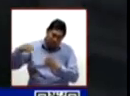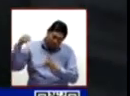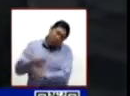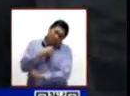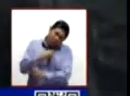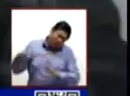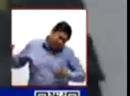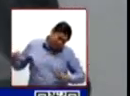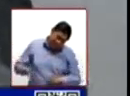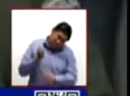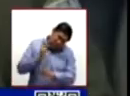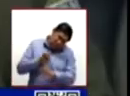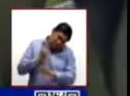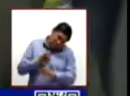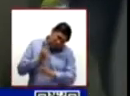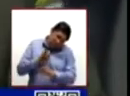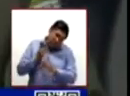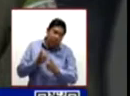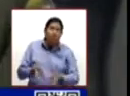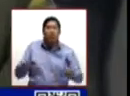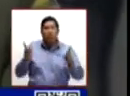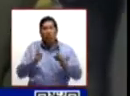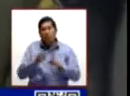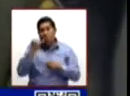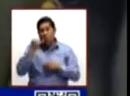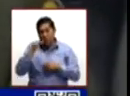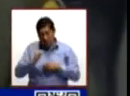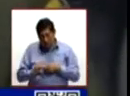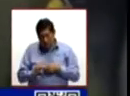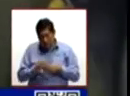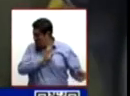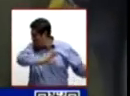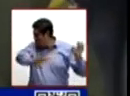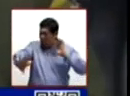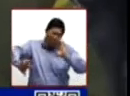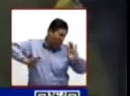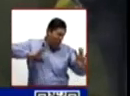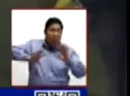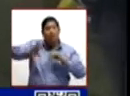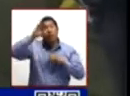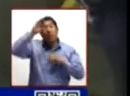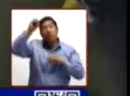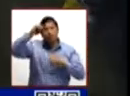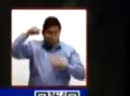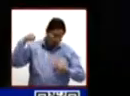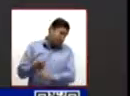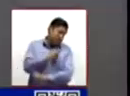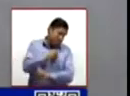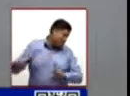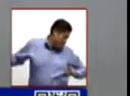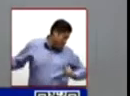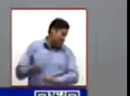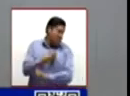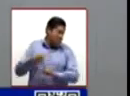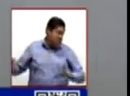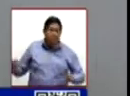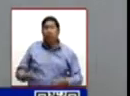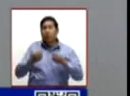las amenaza de muerte, pero cuando estas menores ofrecen resistencia, este sujeto las golpea.